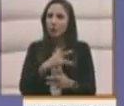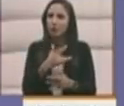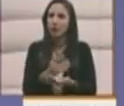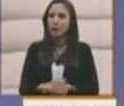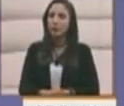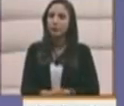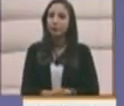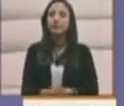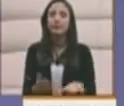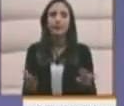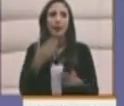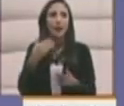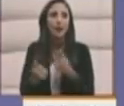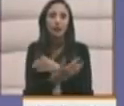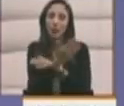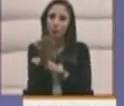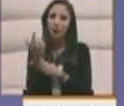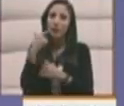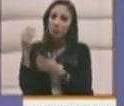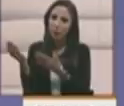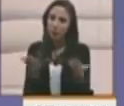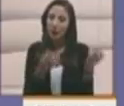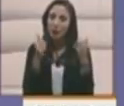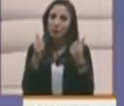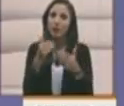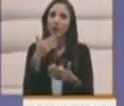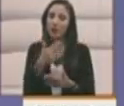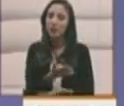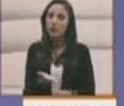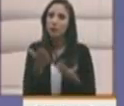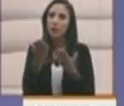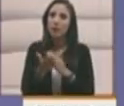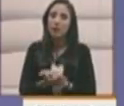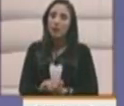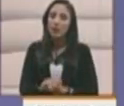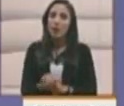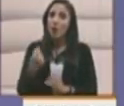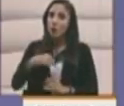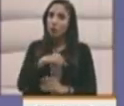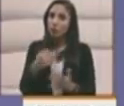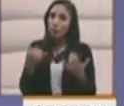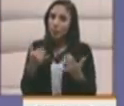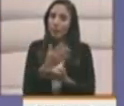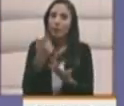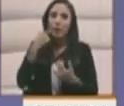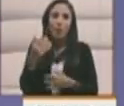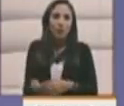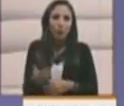nada, bueno, muchas gracias por tu invitación. Para nosotros pues es realmente importante